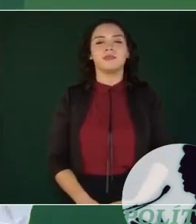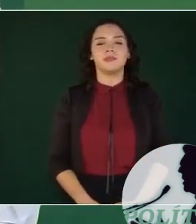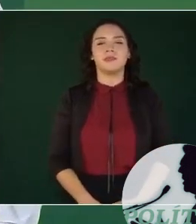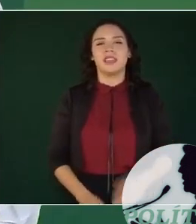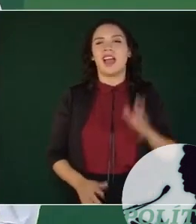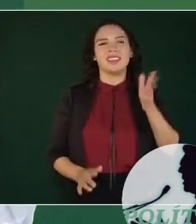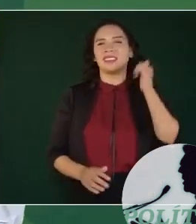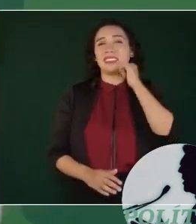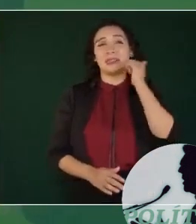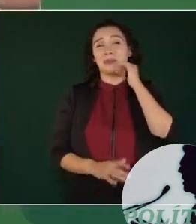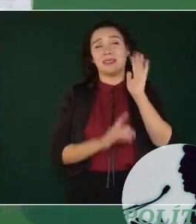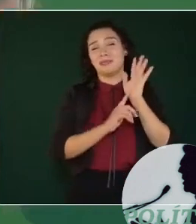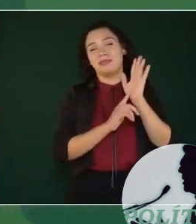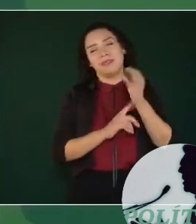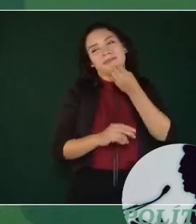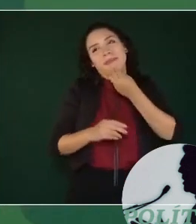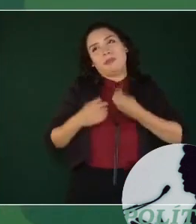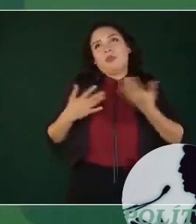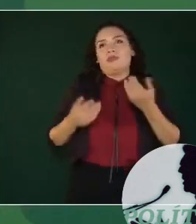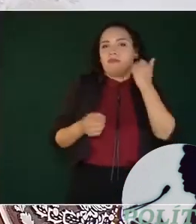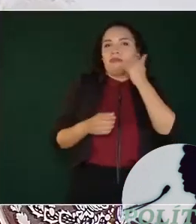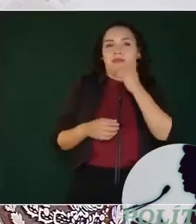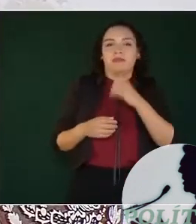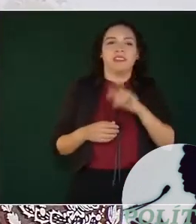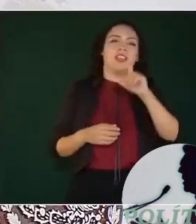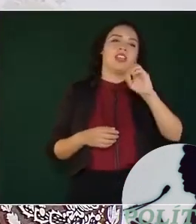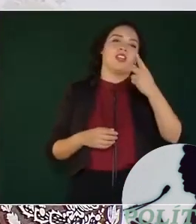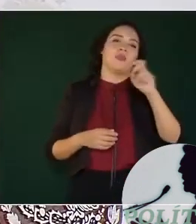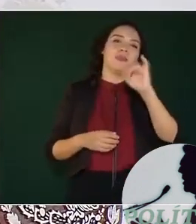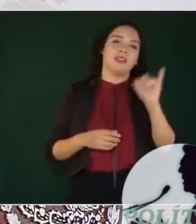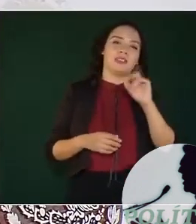es representativo, ni modo. López Dóriga,